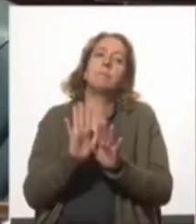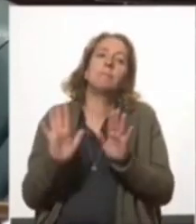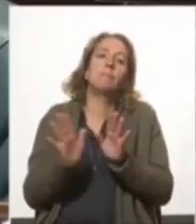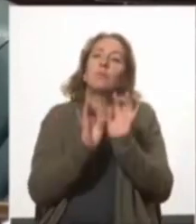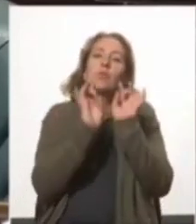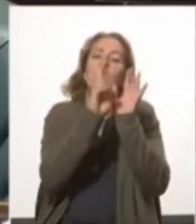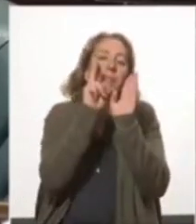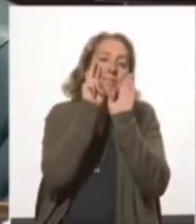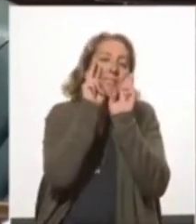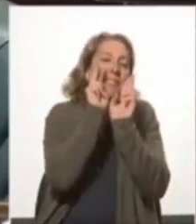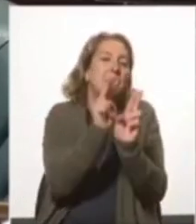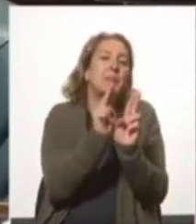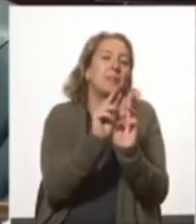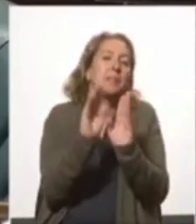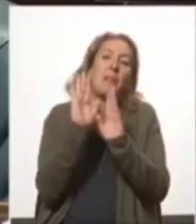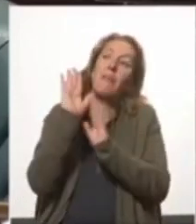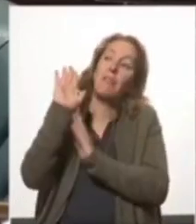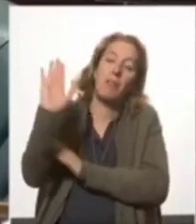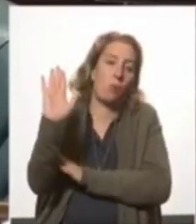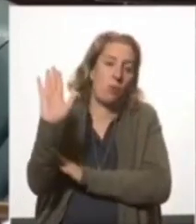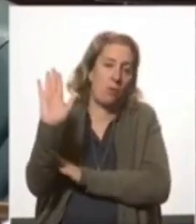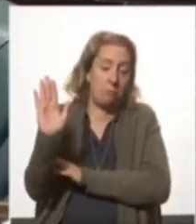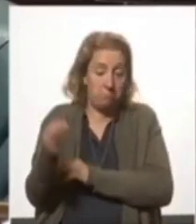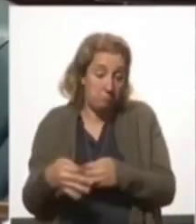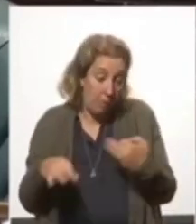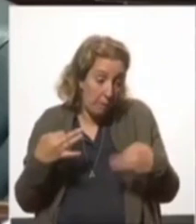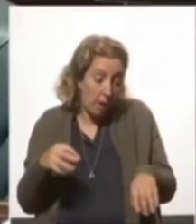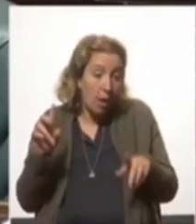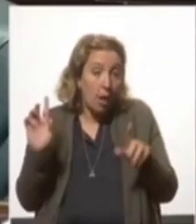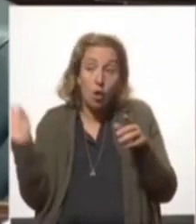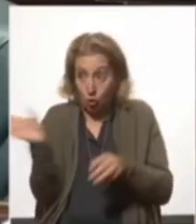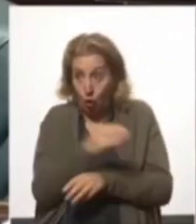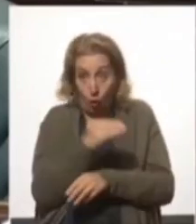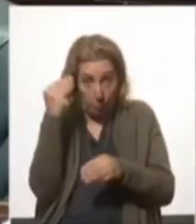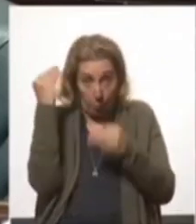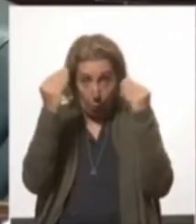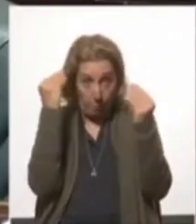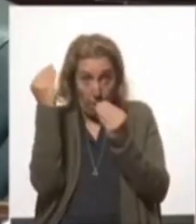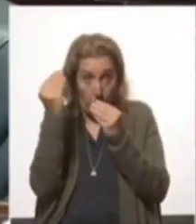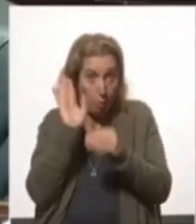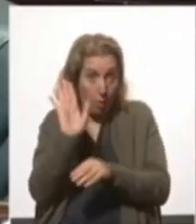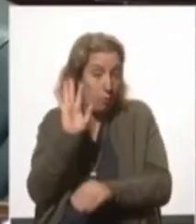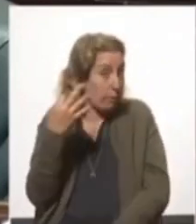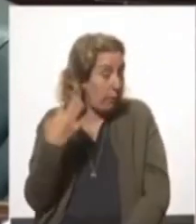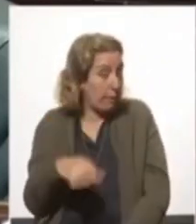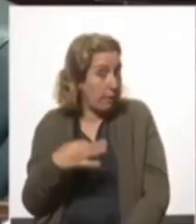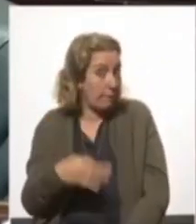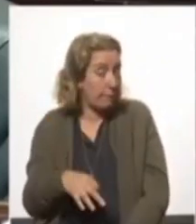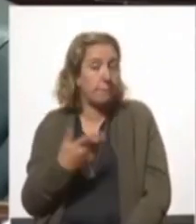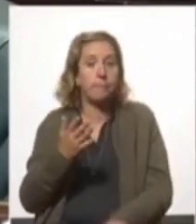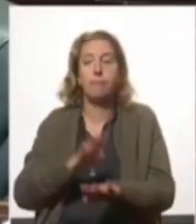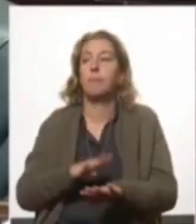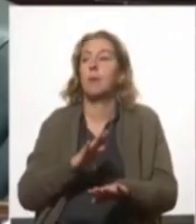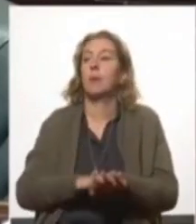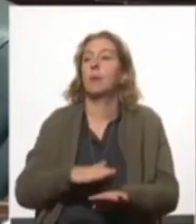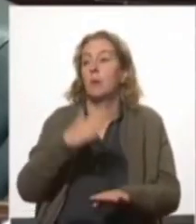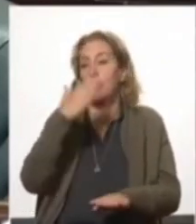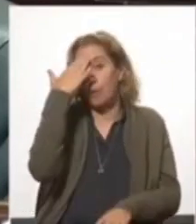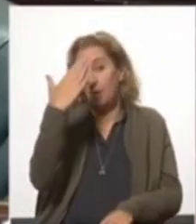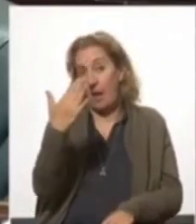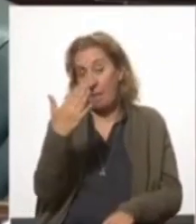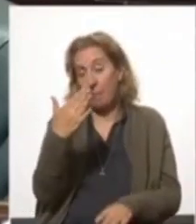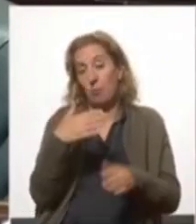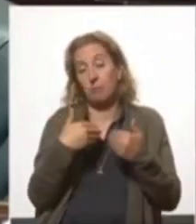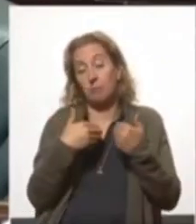deuda. Y me parece bien que todos estemos preocupados por la deuda. Cuando el Frente Amplio asumió el gobierno